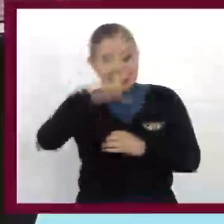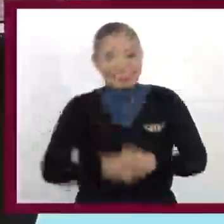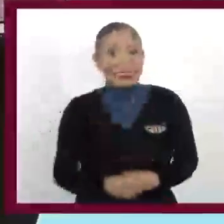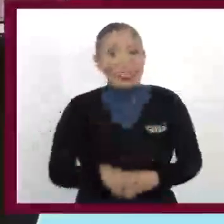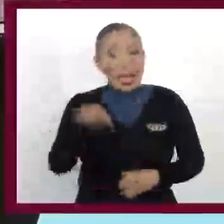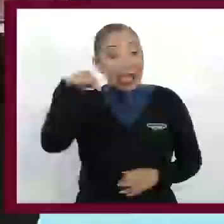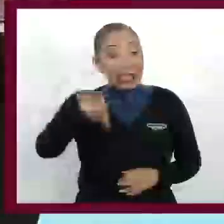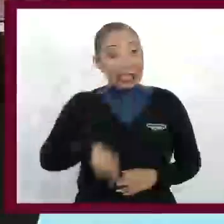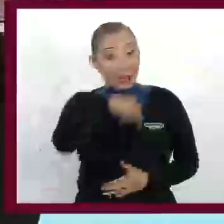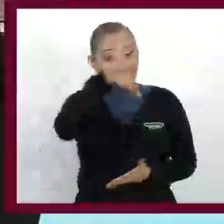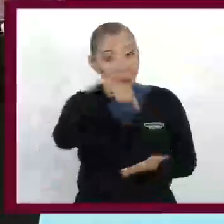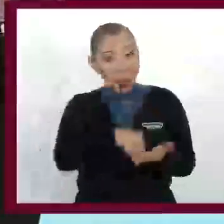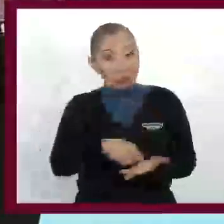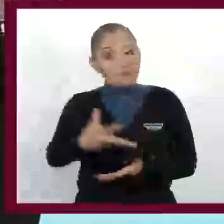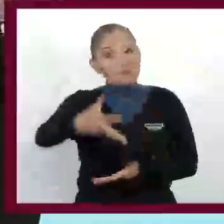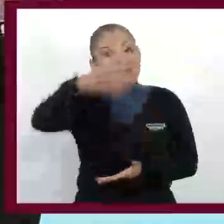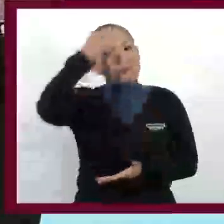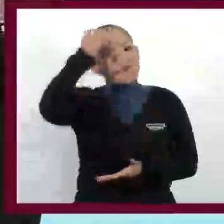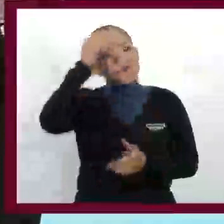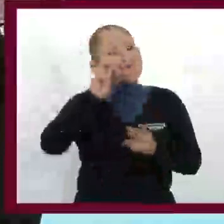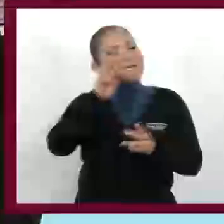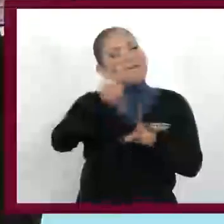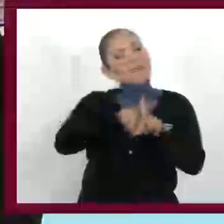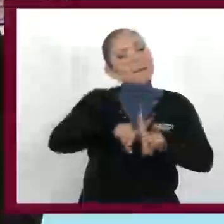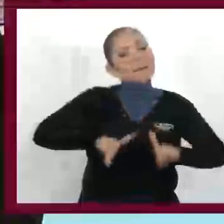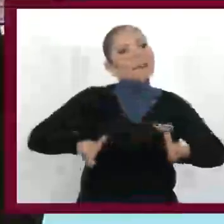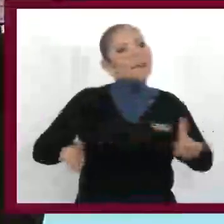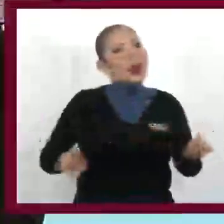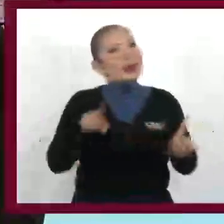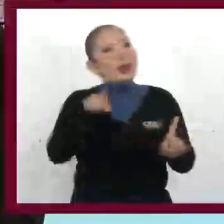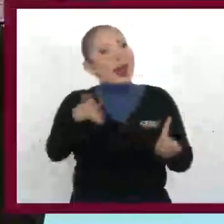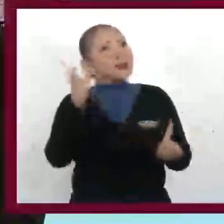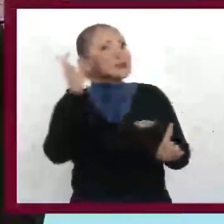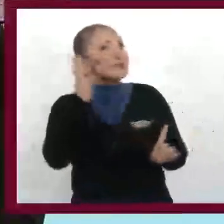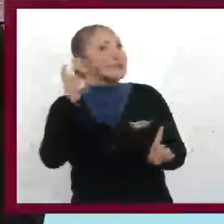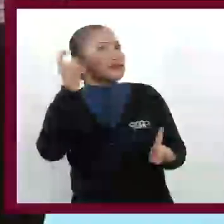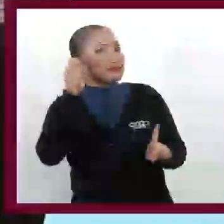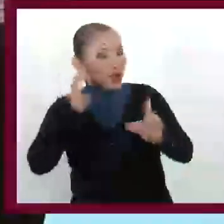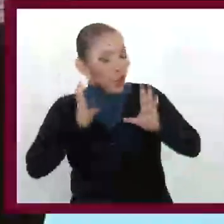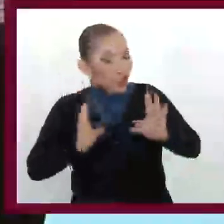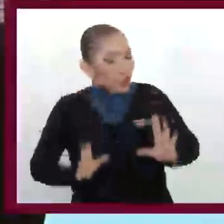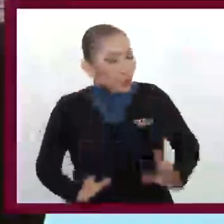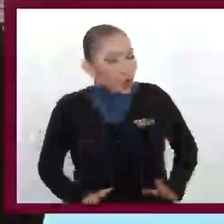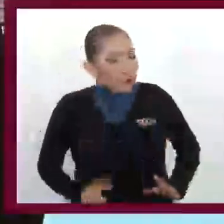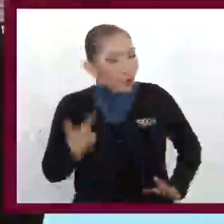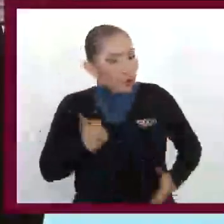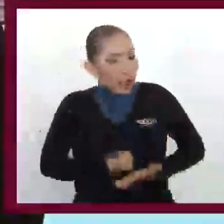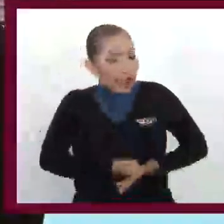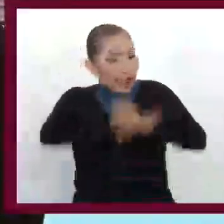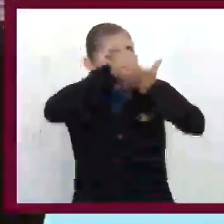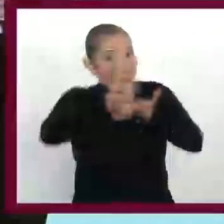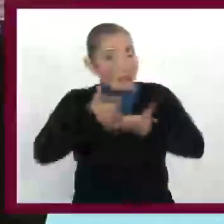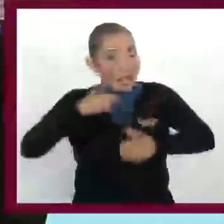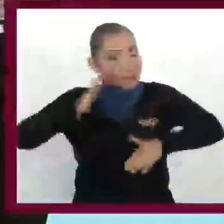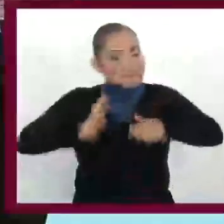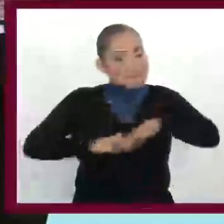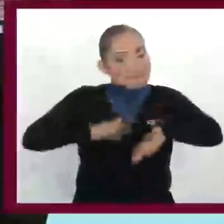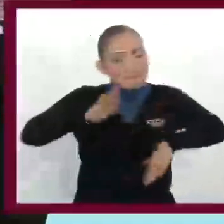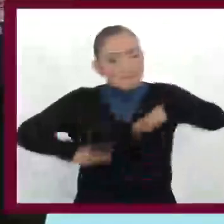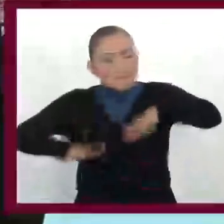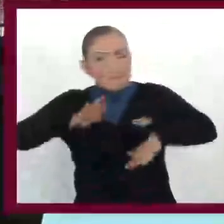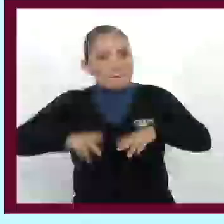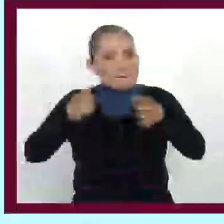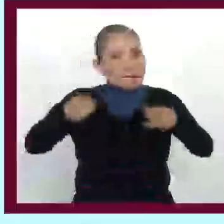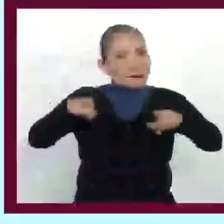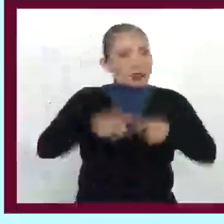En esta emisión aprenderemos a distinguir las posibilidades sonoras de nuestro cuerpo como instrumento de percusión